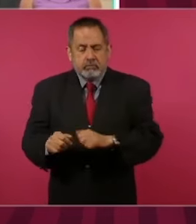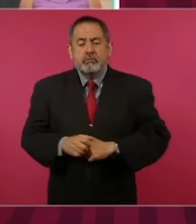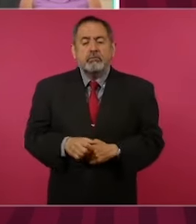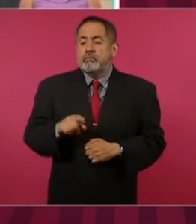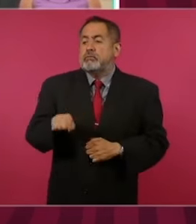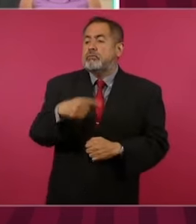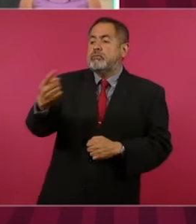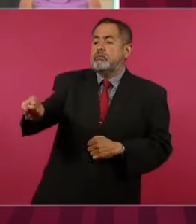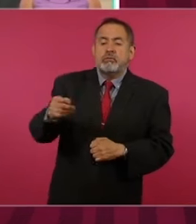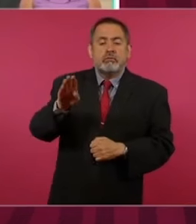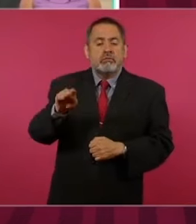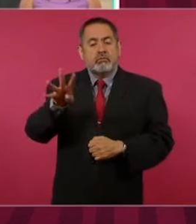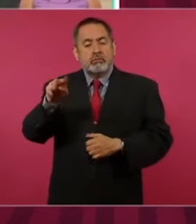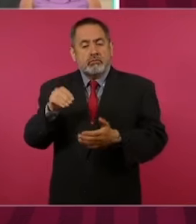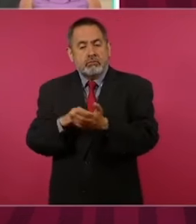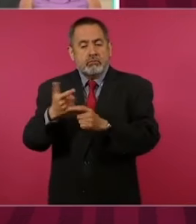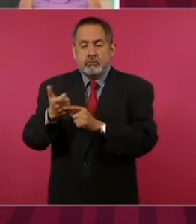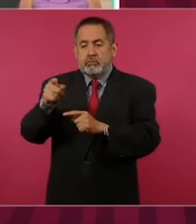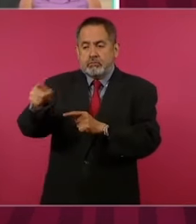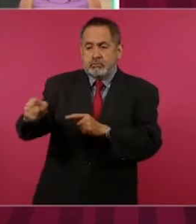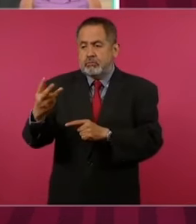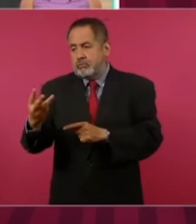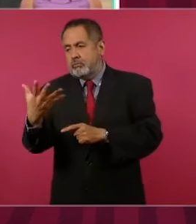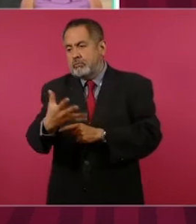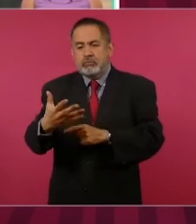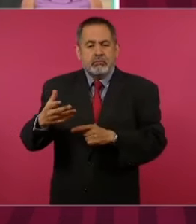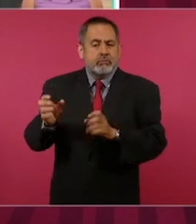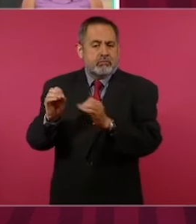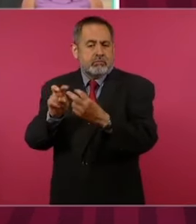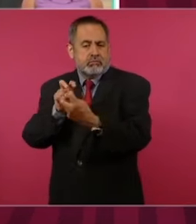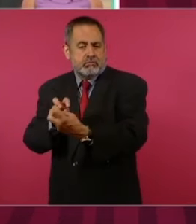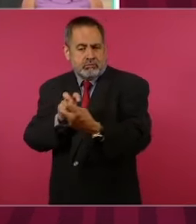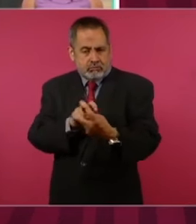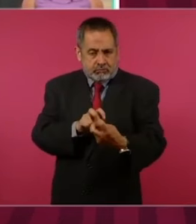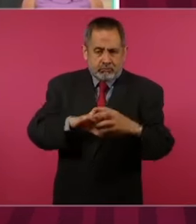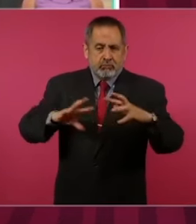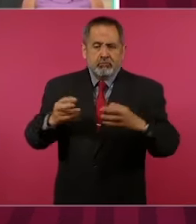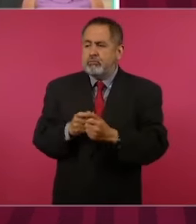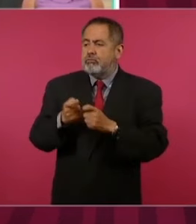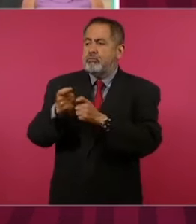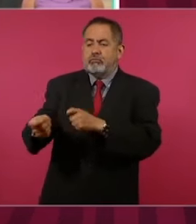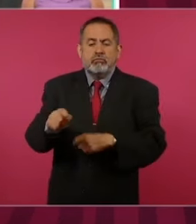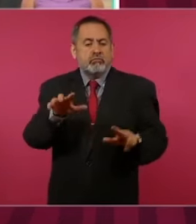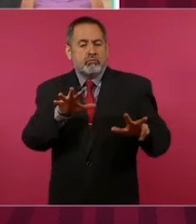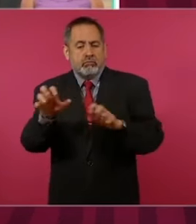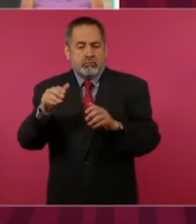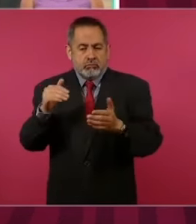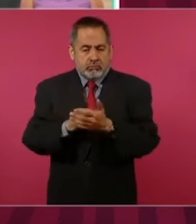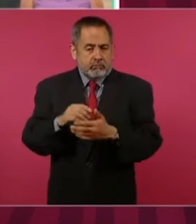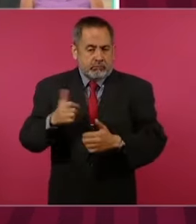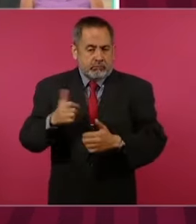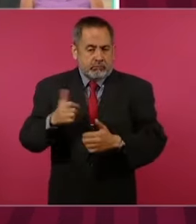salud que tienen de 3 a 5 consultorios que reciben $800,000, 57